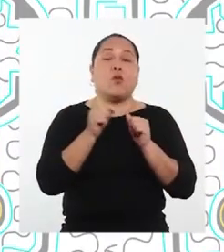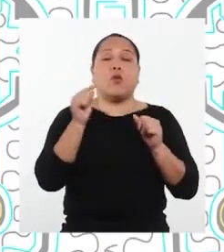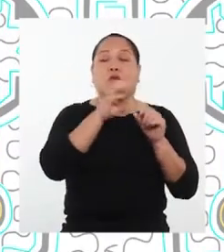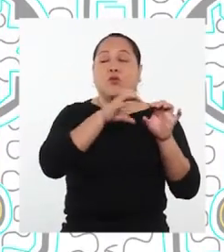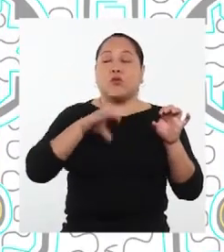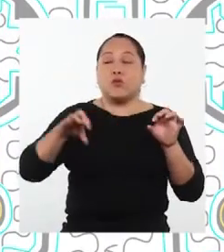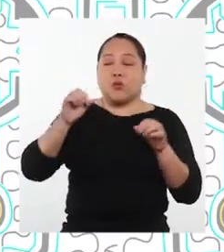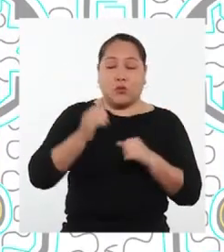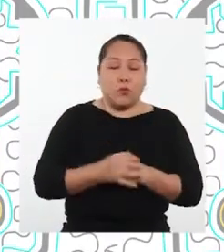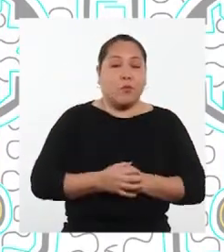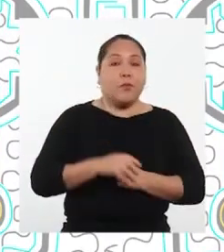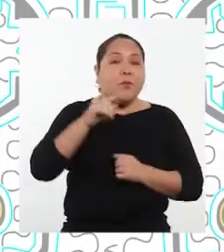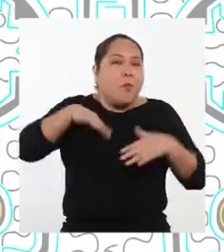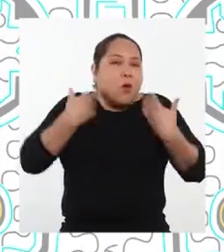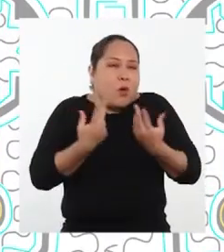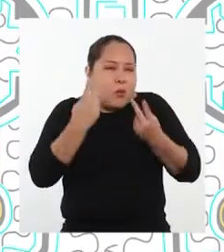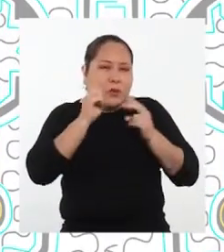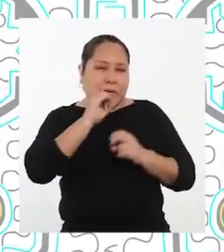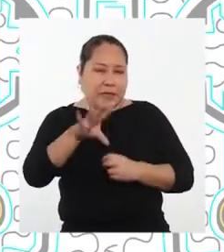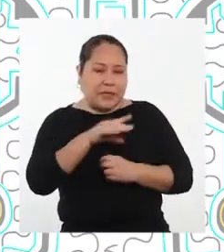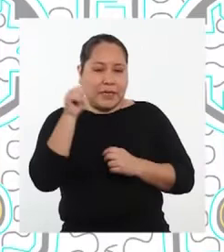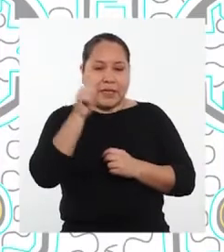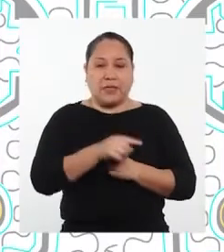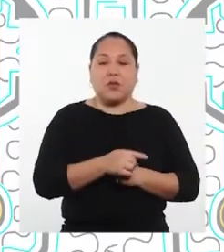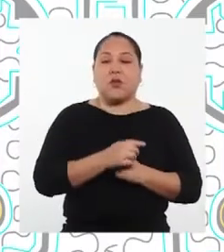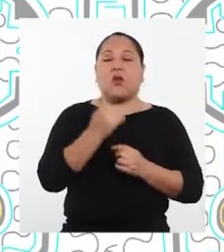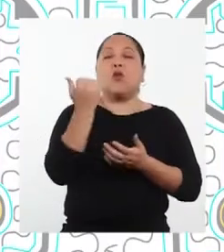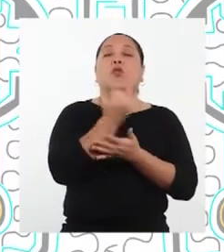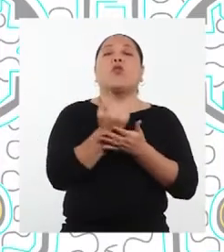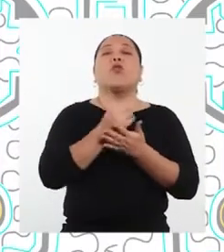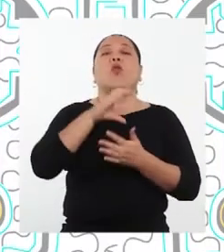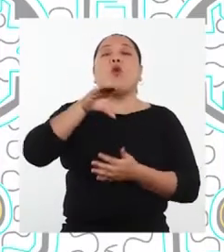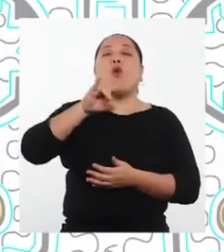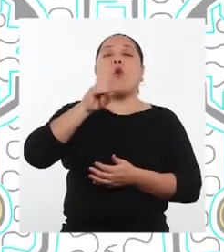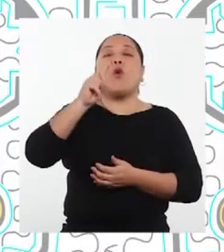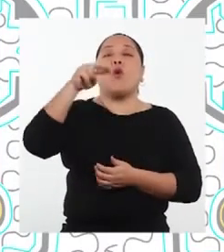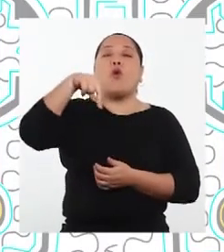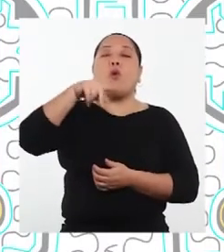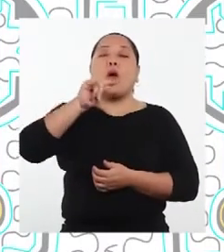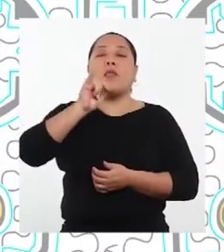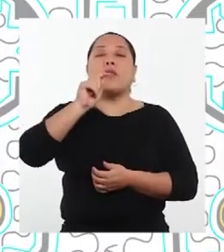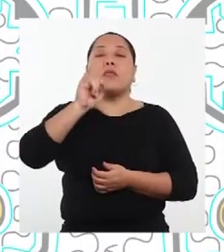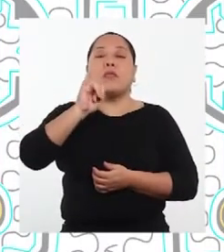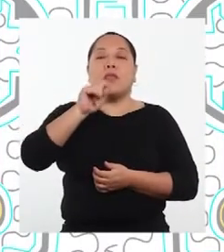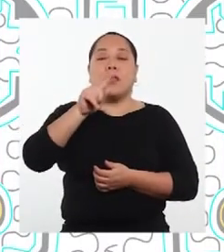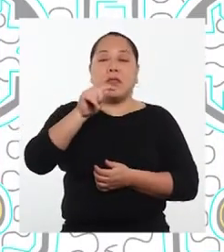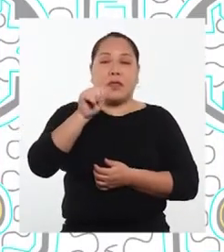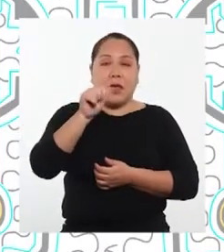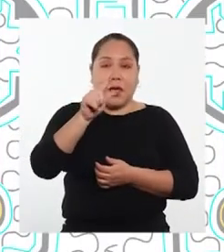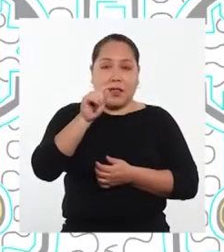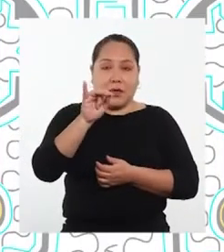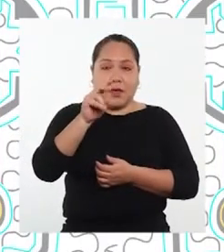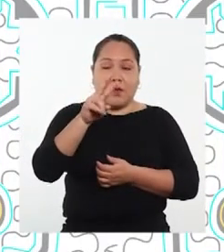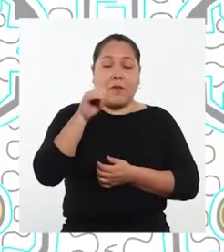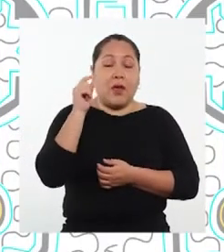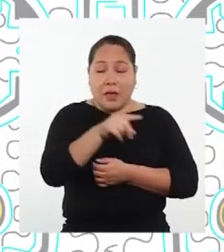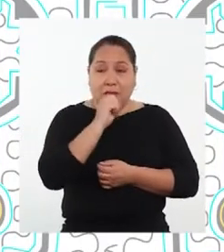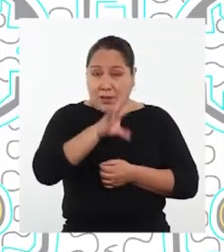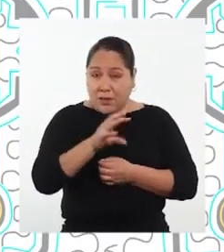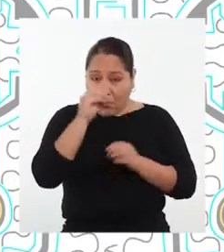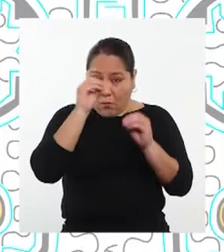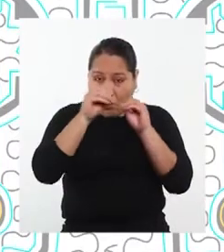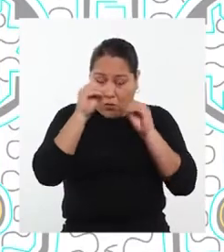expresa con valores numéricos, podemos decir que la variable es cuantitativa. Y se llaman así porque son